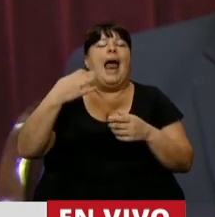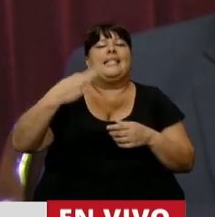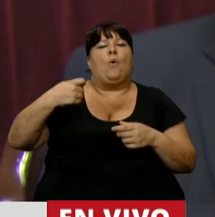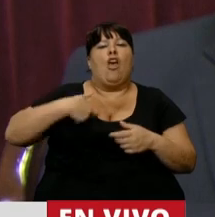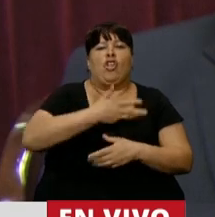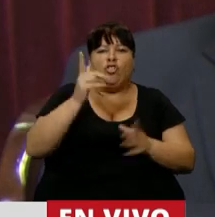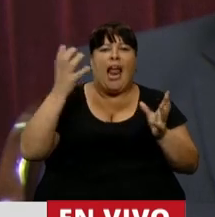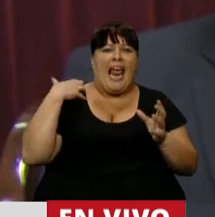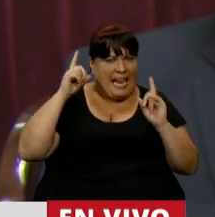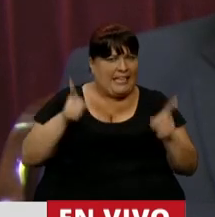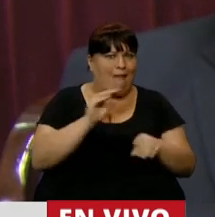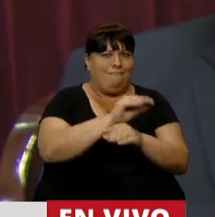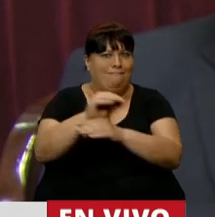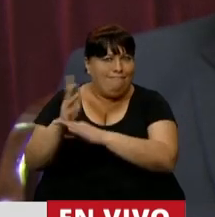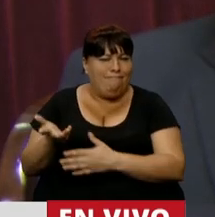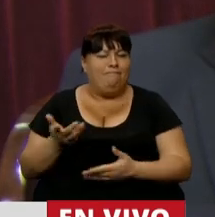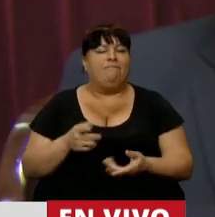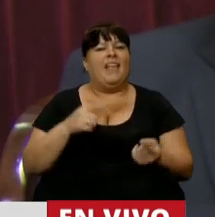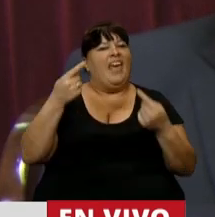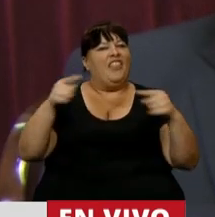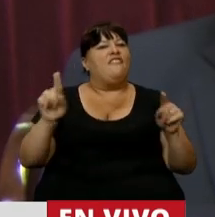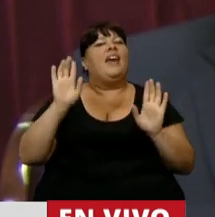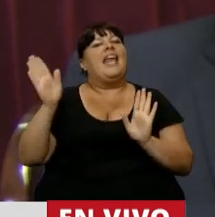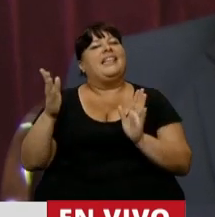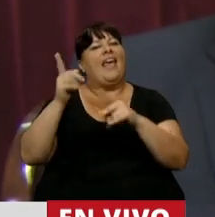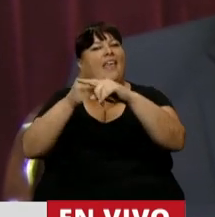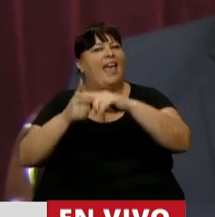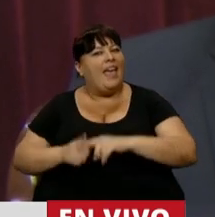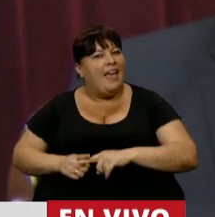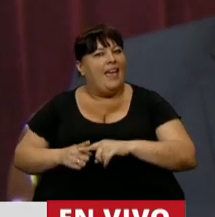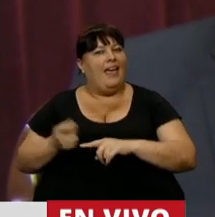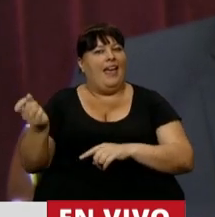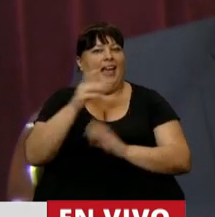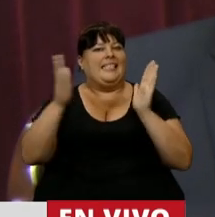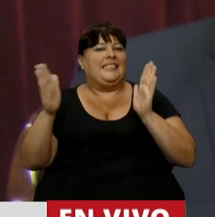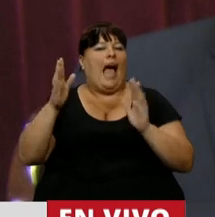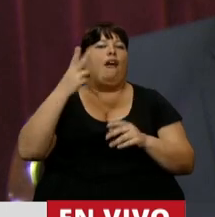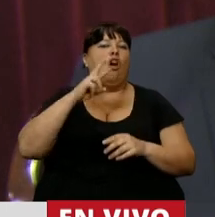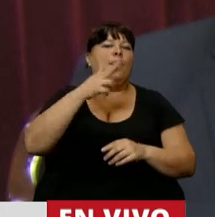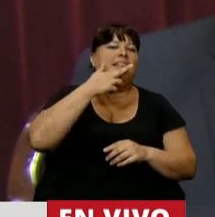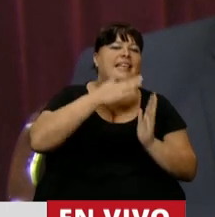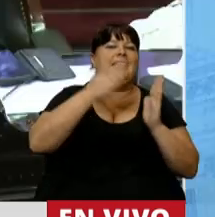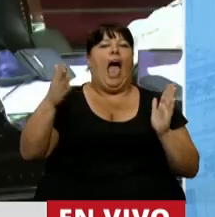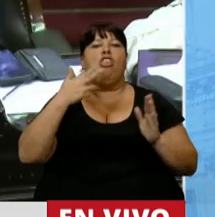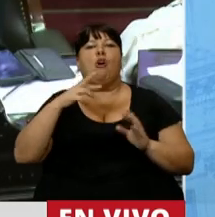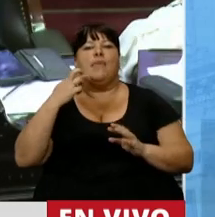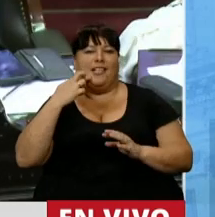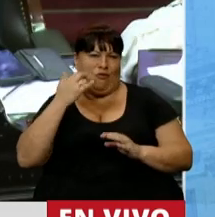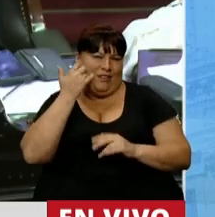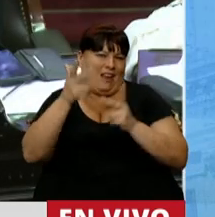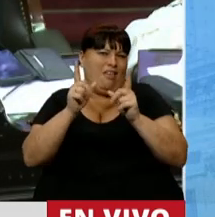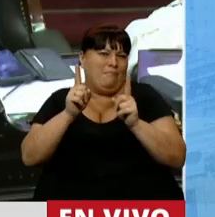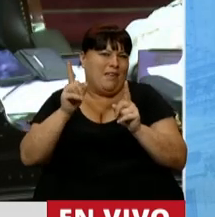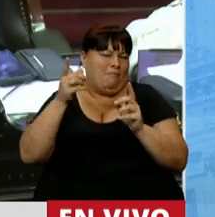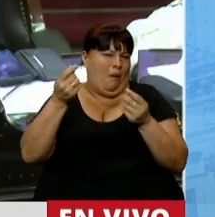social en general, en contraposición con lo que pasó con la fórmula que tuvo vigencia entre el año 2017 y 2019, que ya se ha